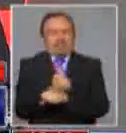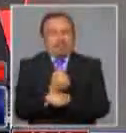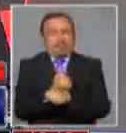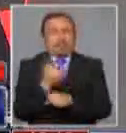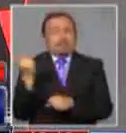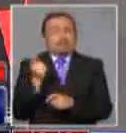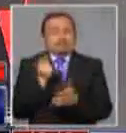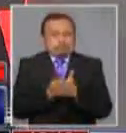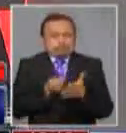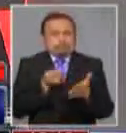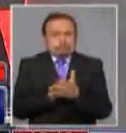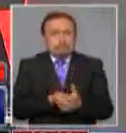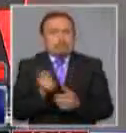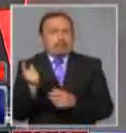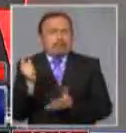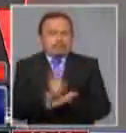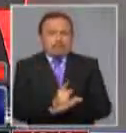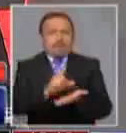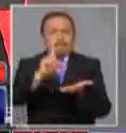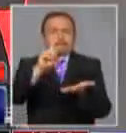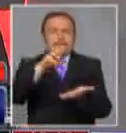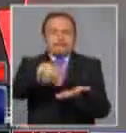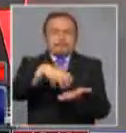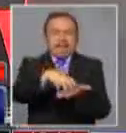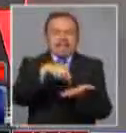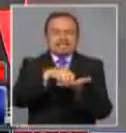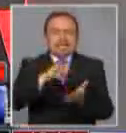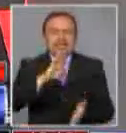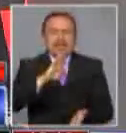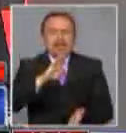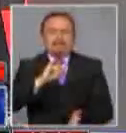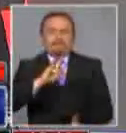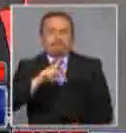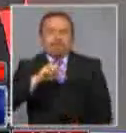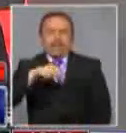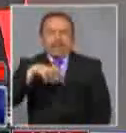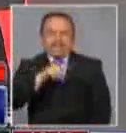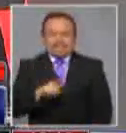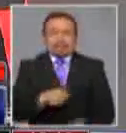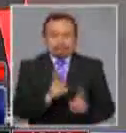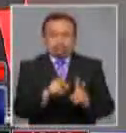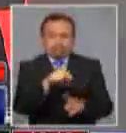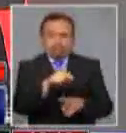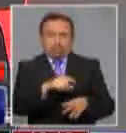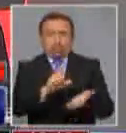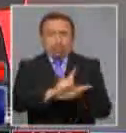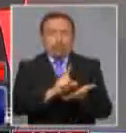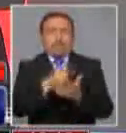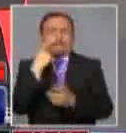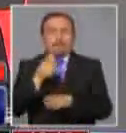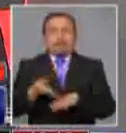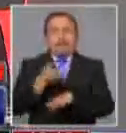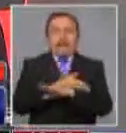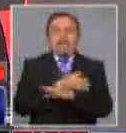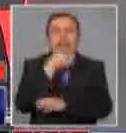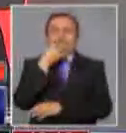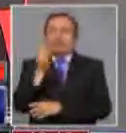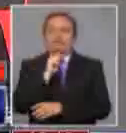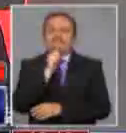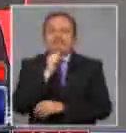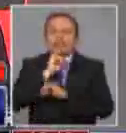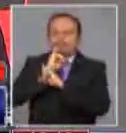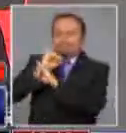la gente insistía en llegar hasta la plaza bulne donde estaban autorizados eh pero ya habían levantado esta autorización en forma verbal no le